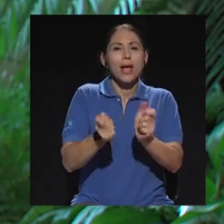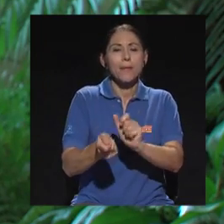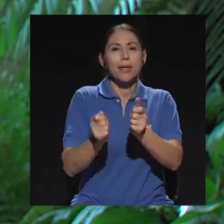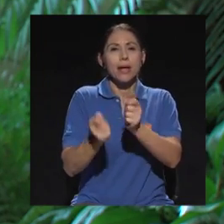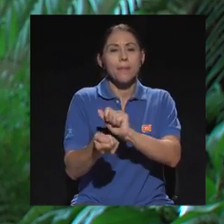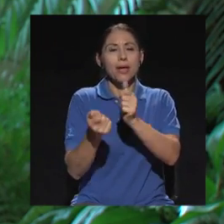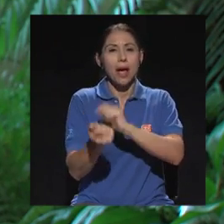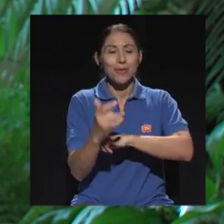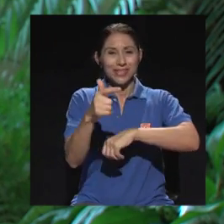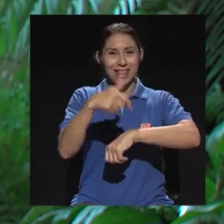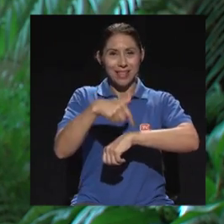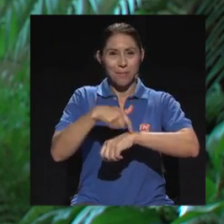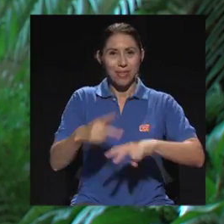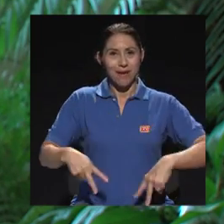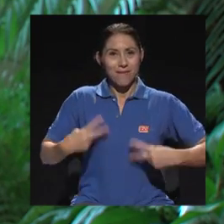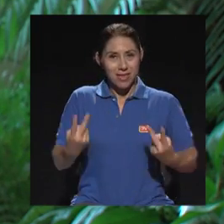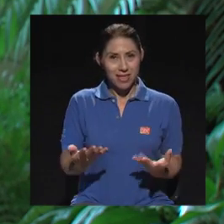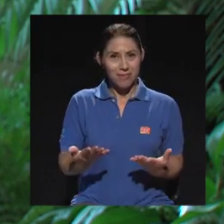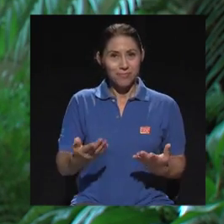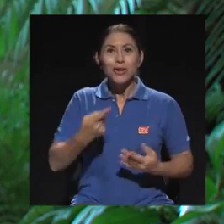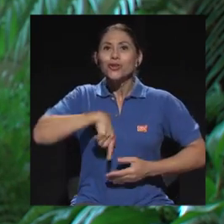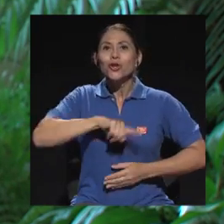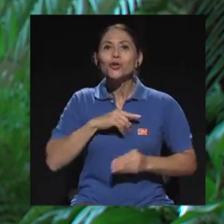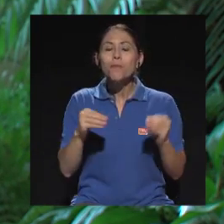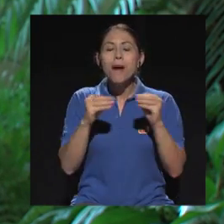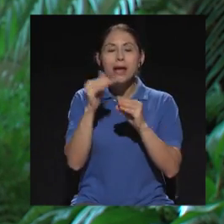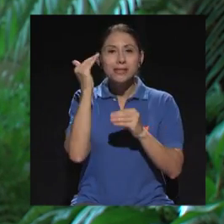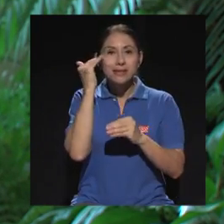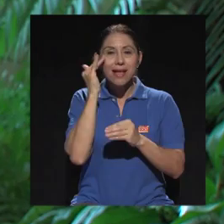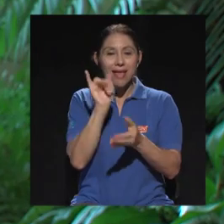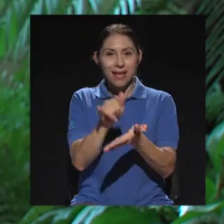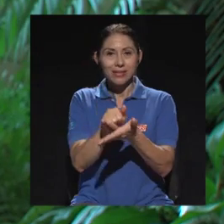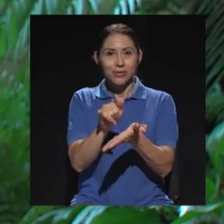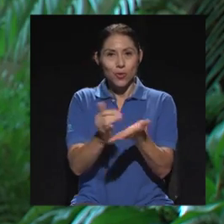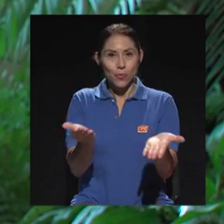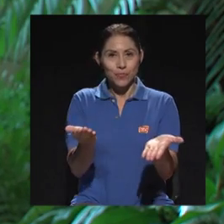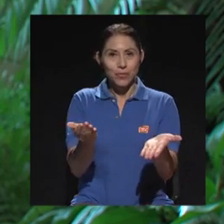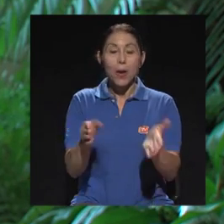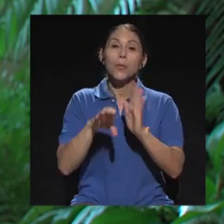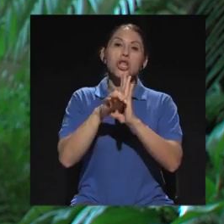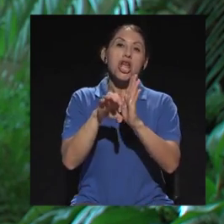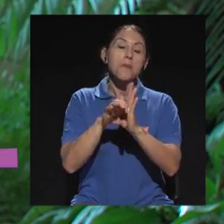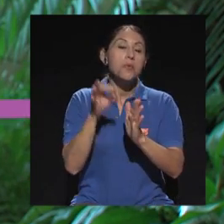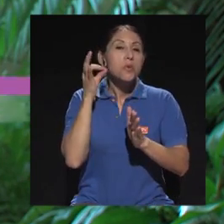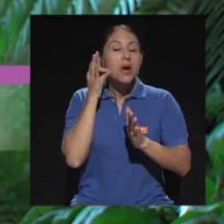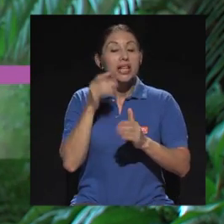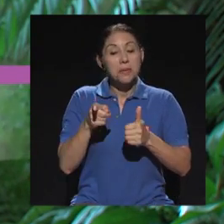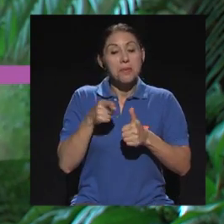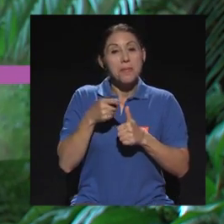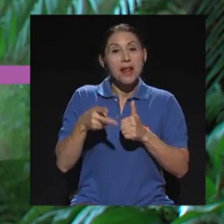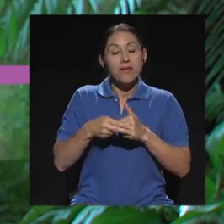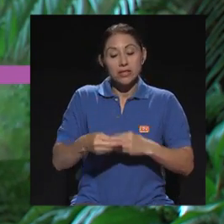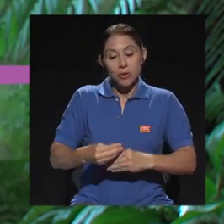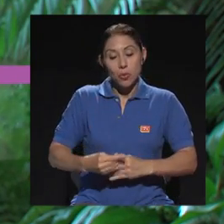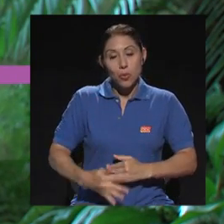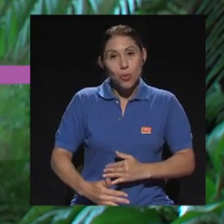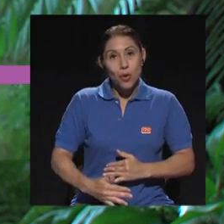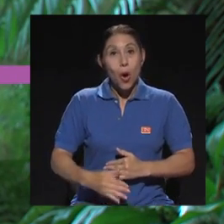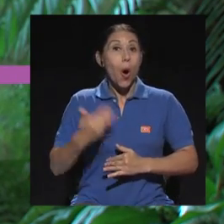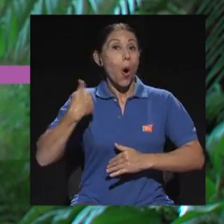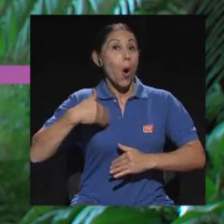es con la que más estamos familiarizados, ¿verdad? La parte que tiene que ver con la primera menstruación, la